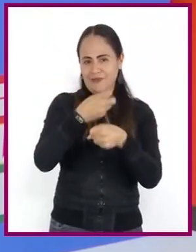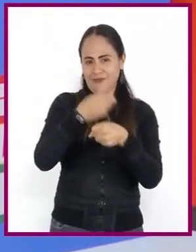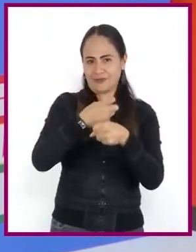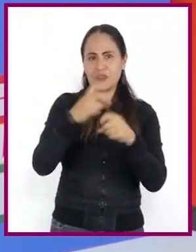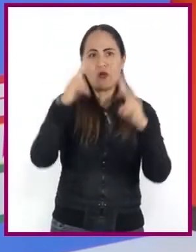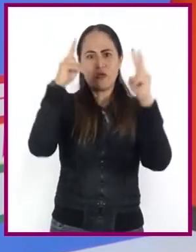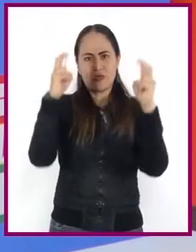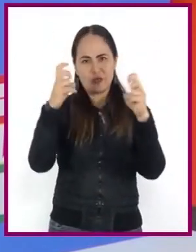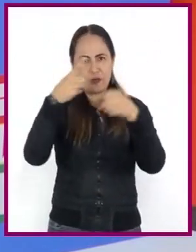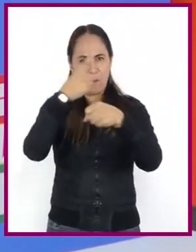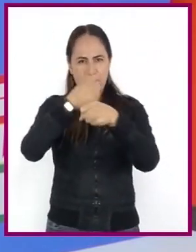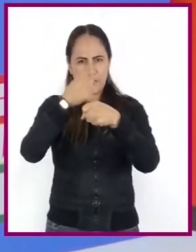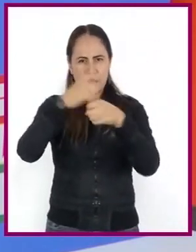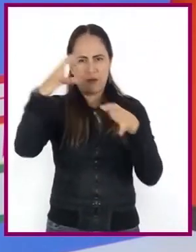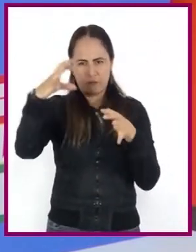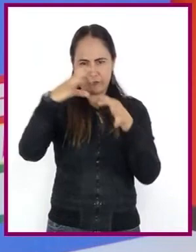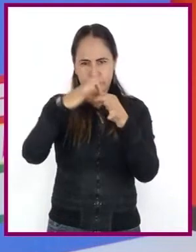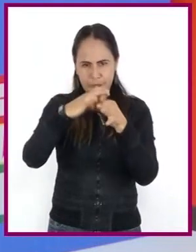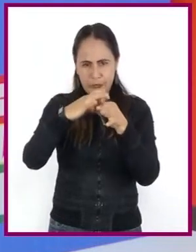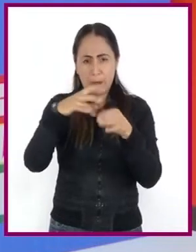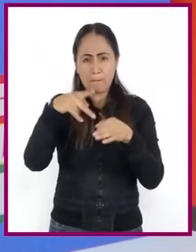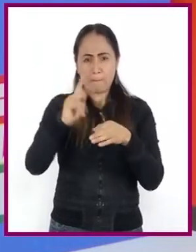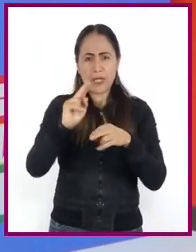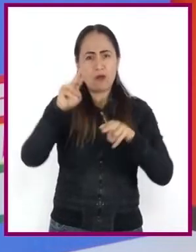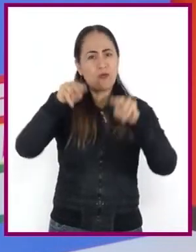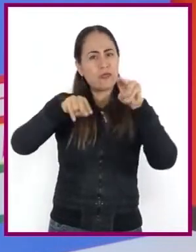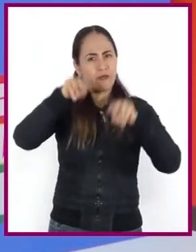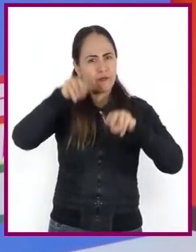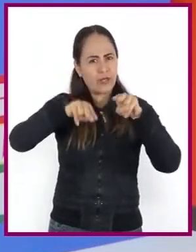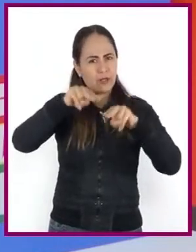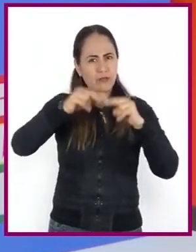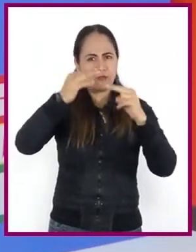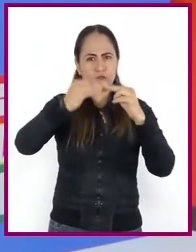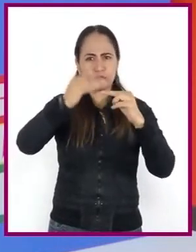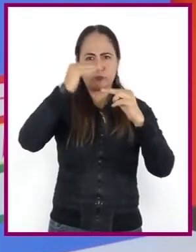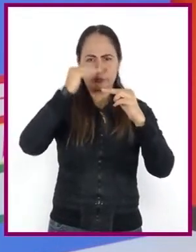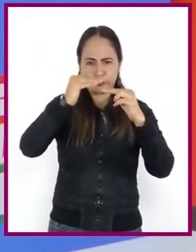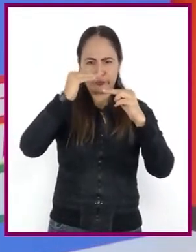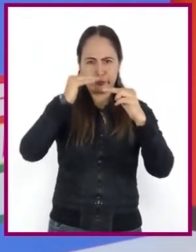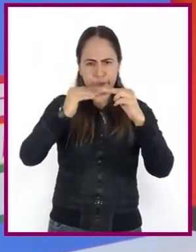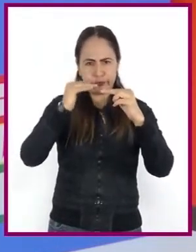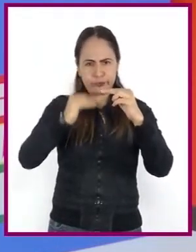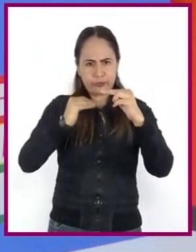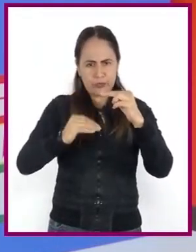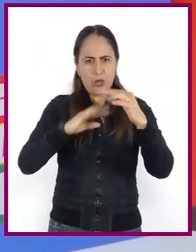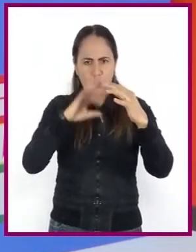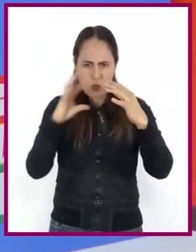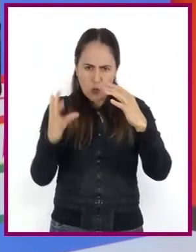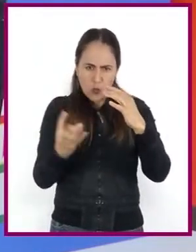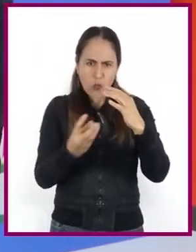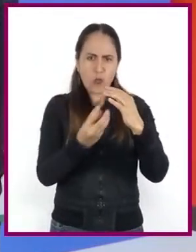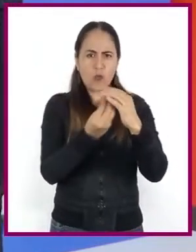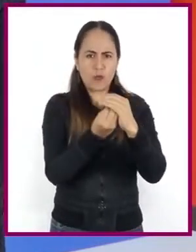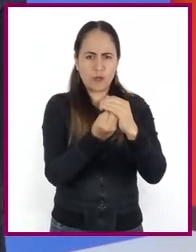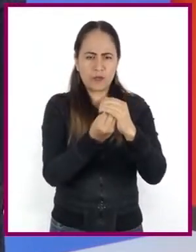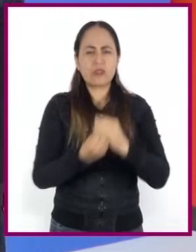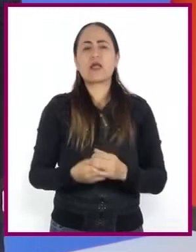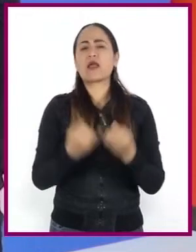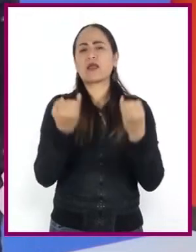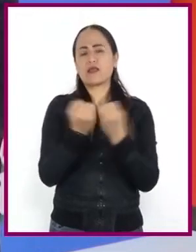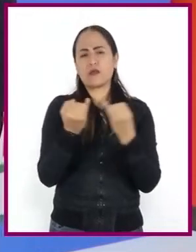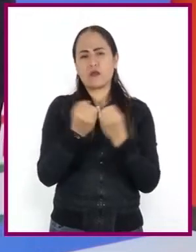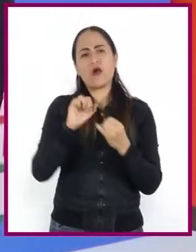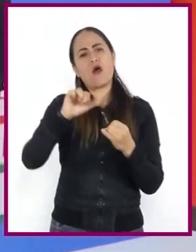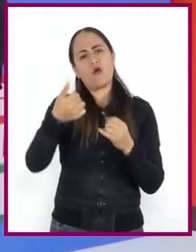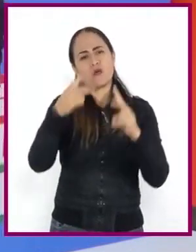título, pero de manera jerárquica, es decir, lo complementan y a su vez dan paso a otros